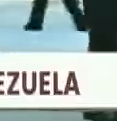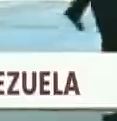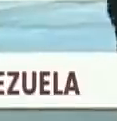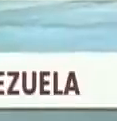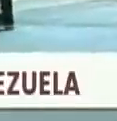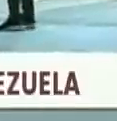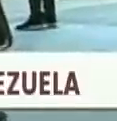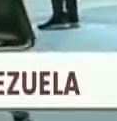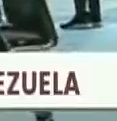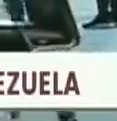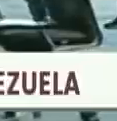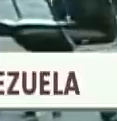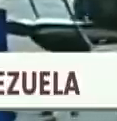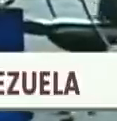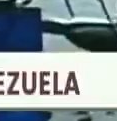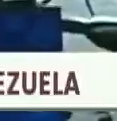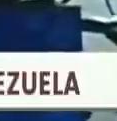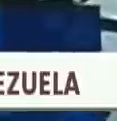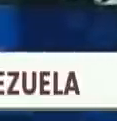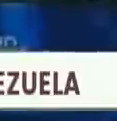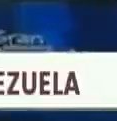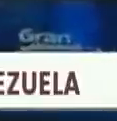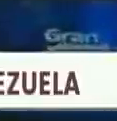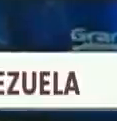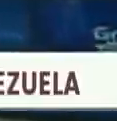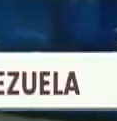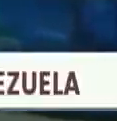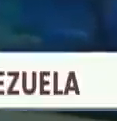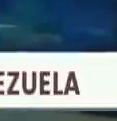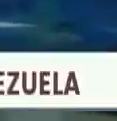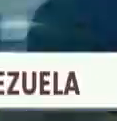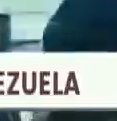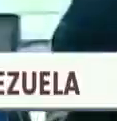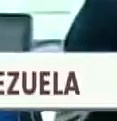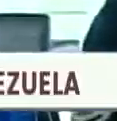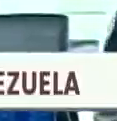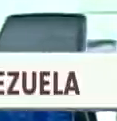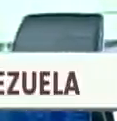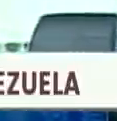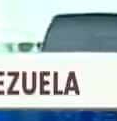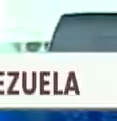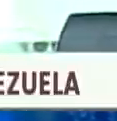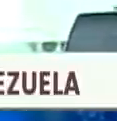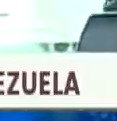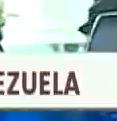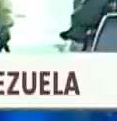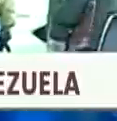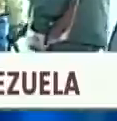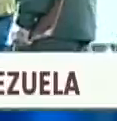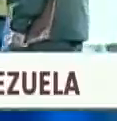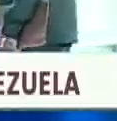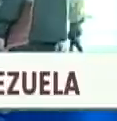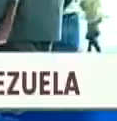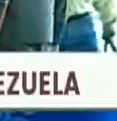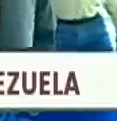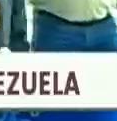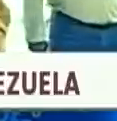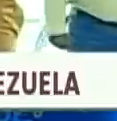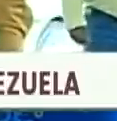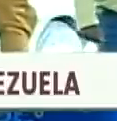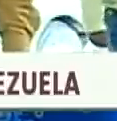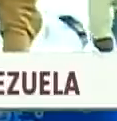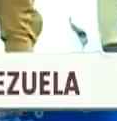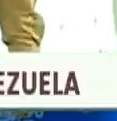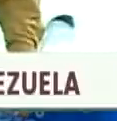querida, en ese momento, con el destino en tu mano, echa para adelante mi hermano, con la ayuda